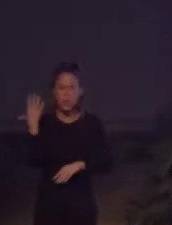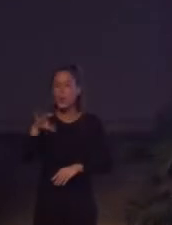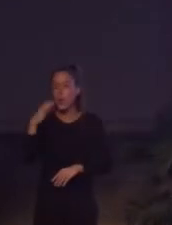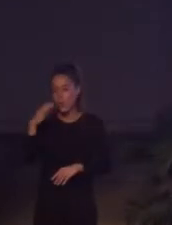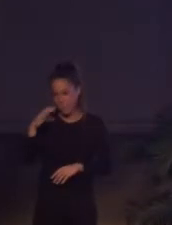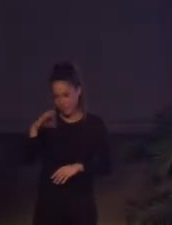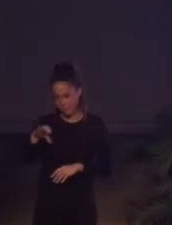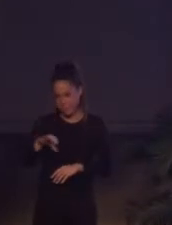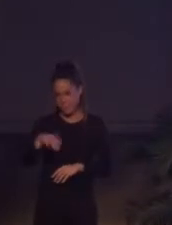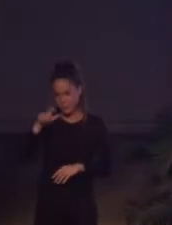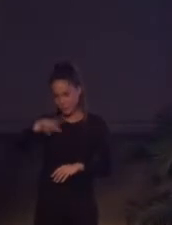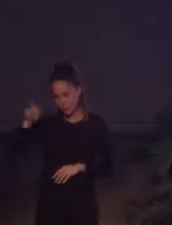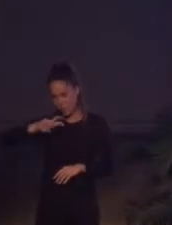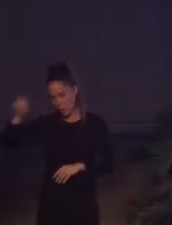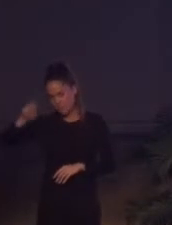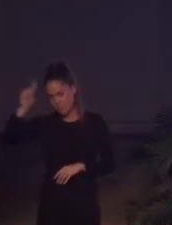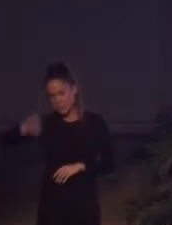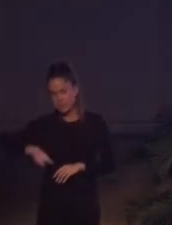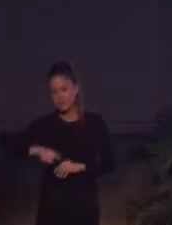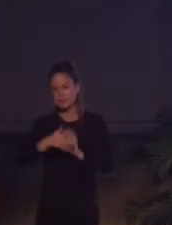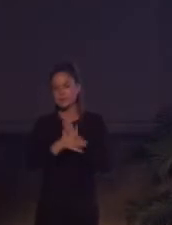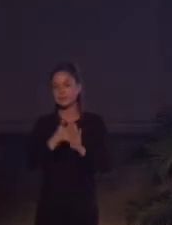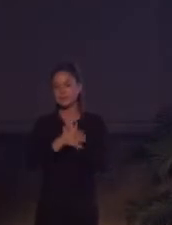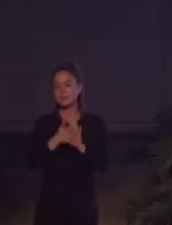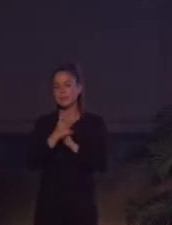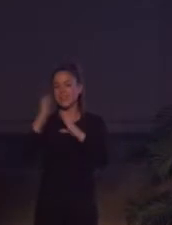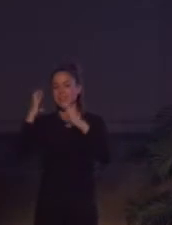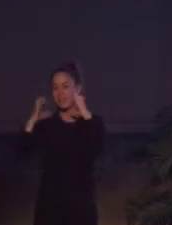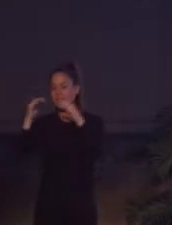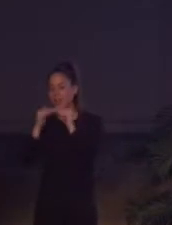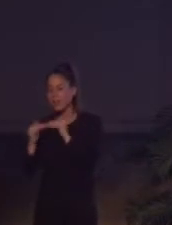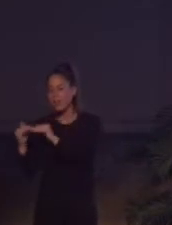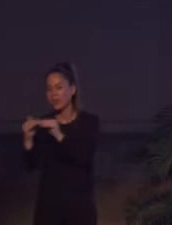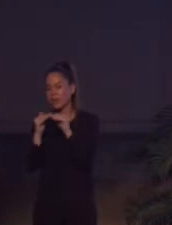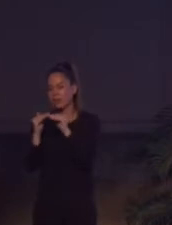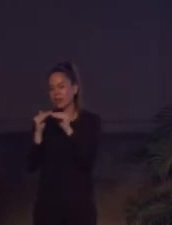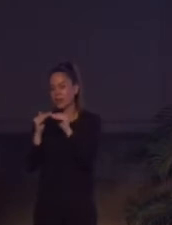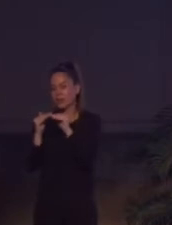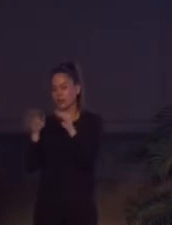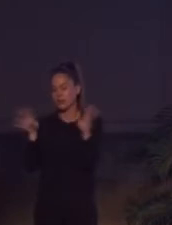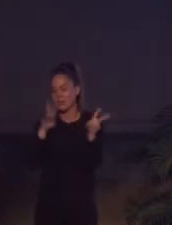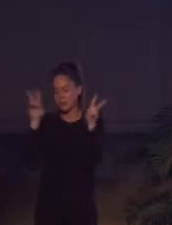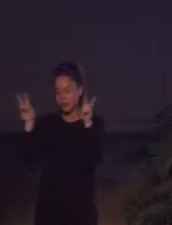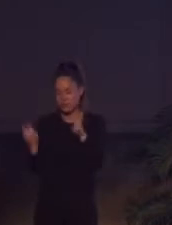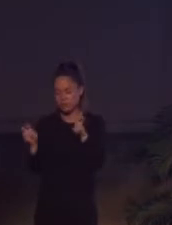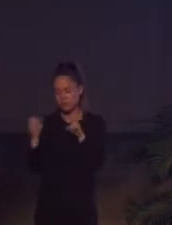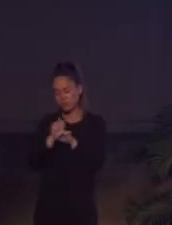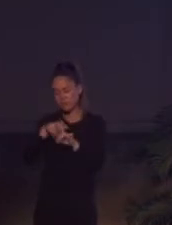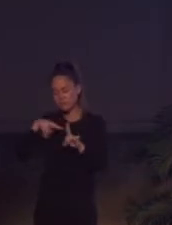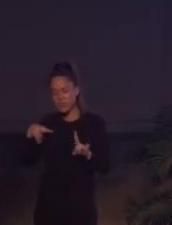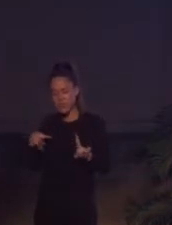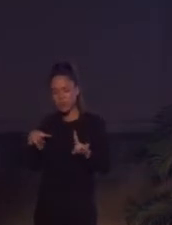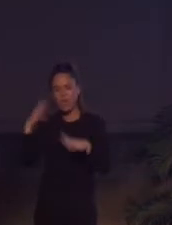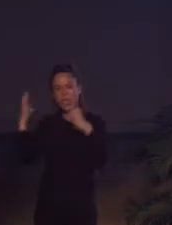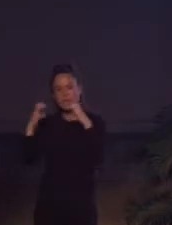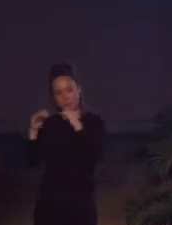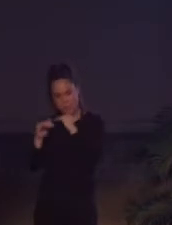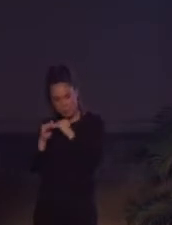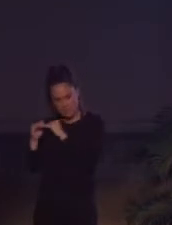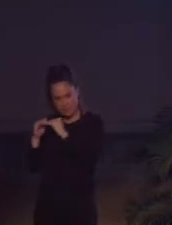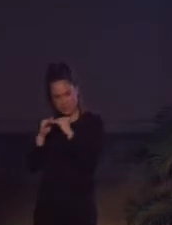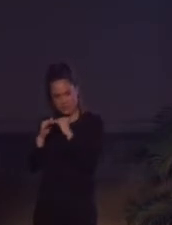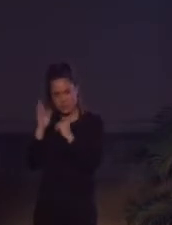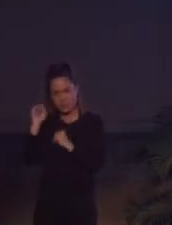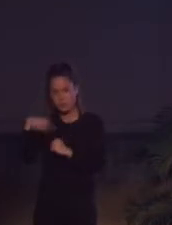es de Colombia, y tratan temas antiespecistas, tratan temas posporno desde una perspectiva antiespecista. Luego